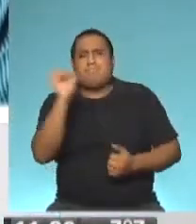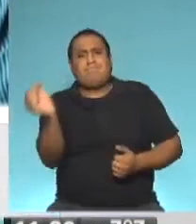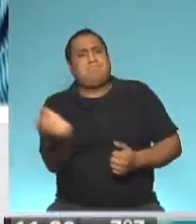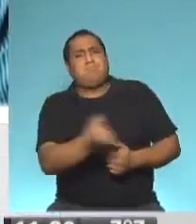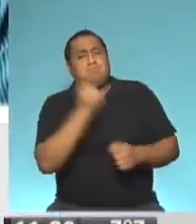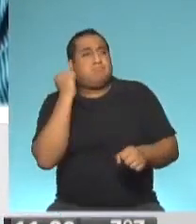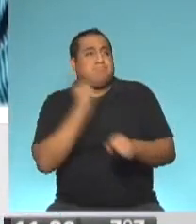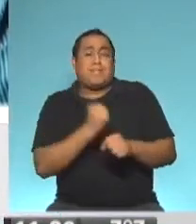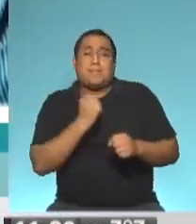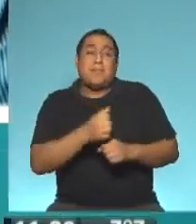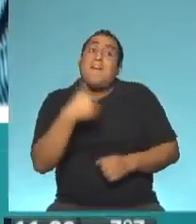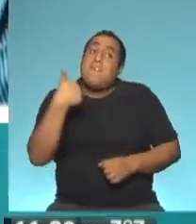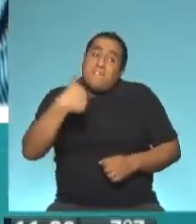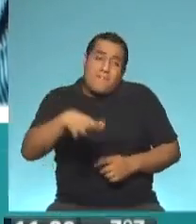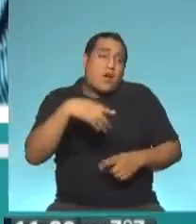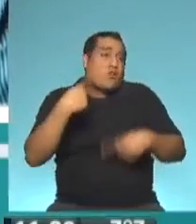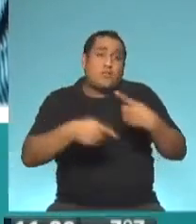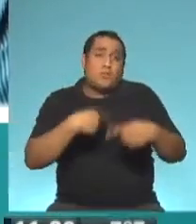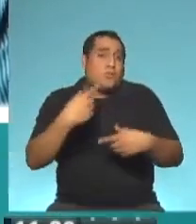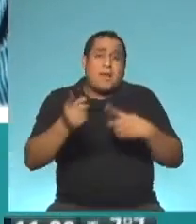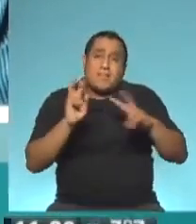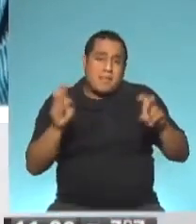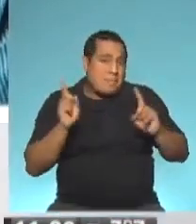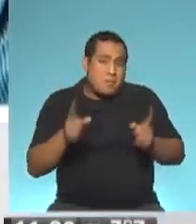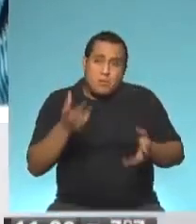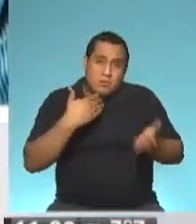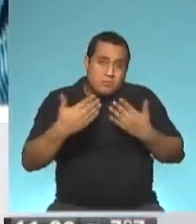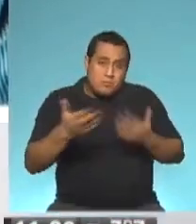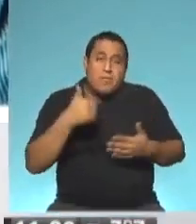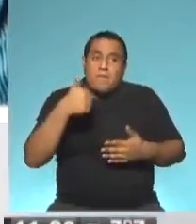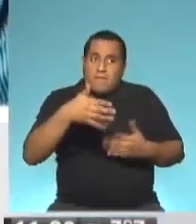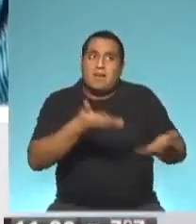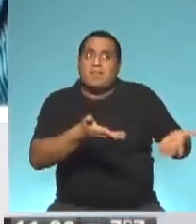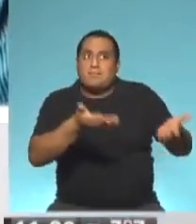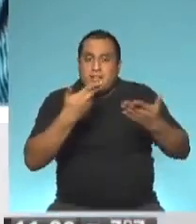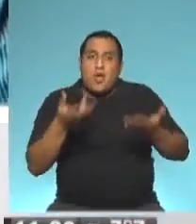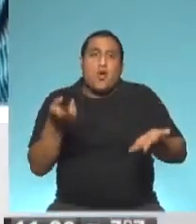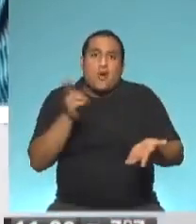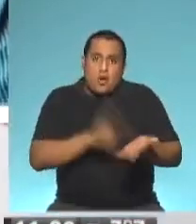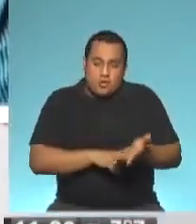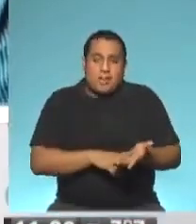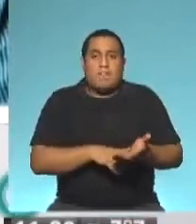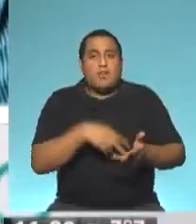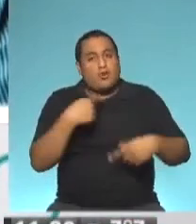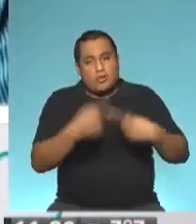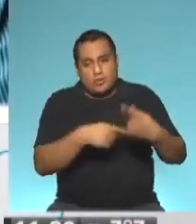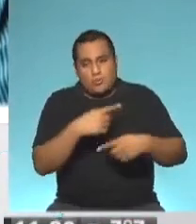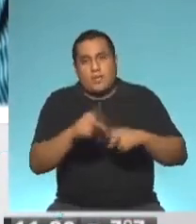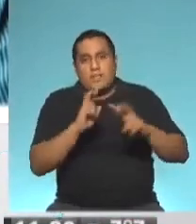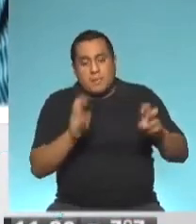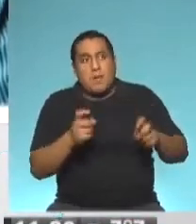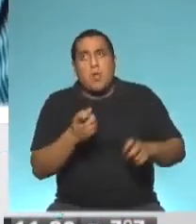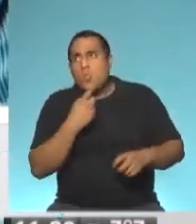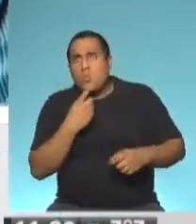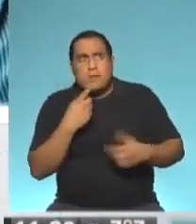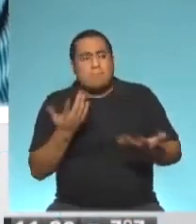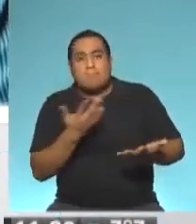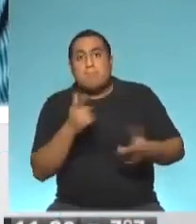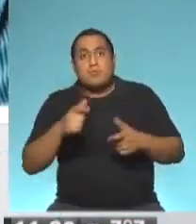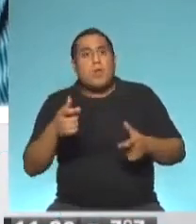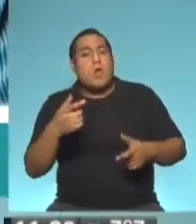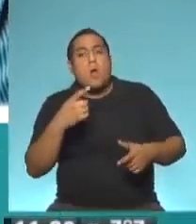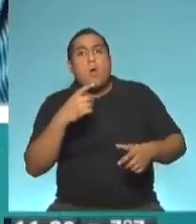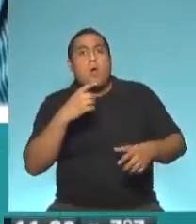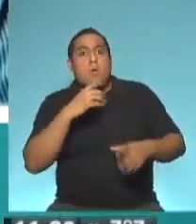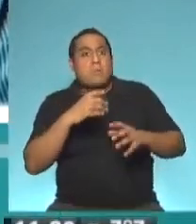trabajo, es un tema que vamos a seguir abordando desde este espacio, vamos a invitarte públicamente para que lo podamos seguir evacuando dudas, porque hay mucha gente que se está